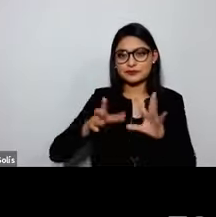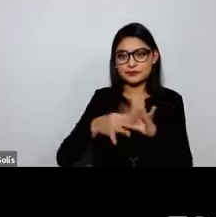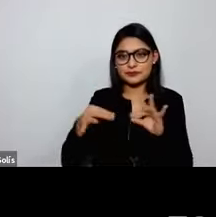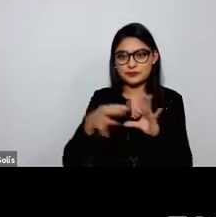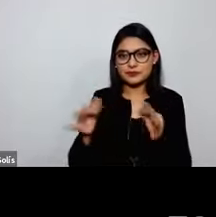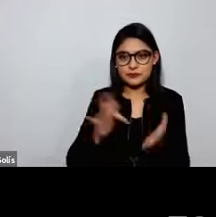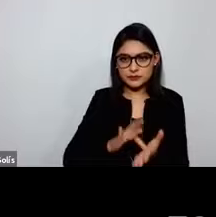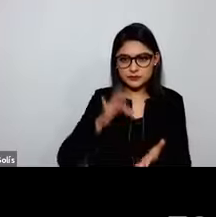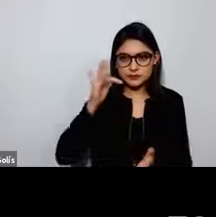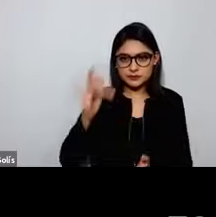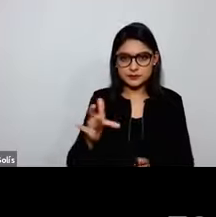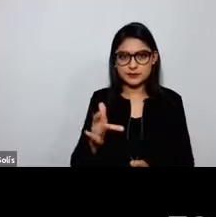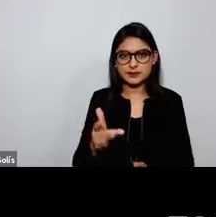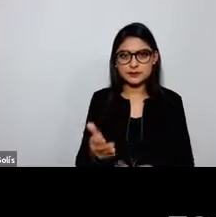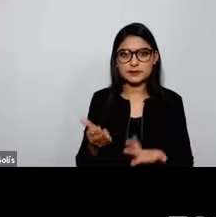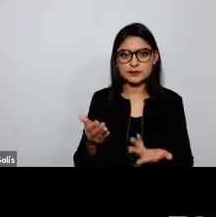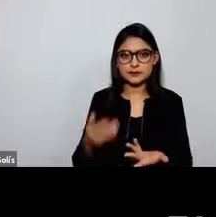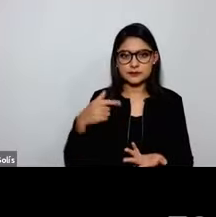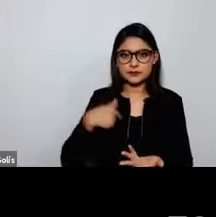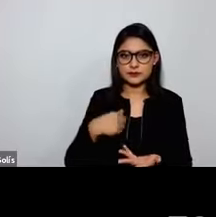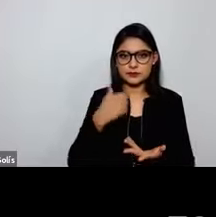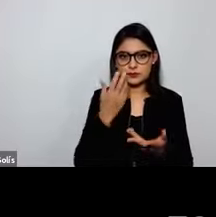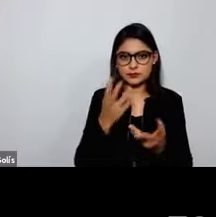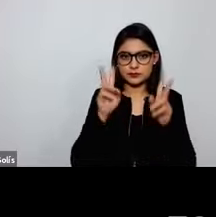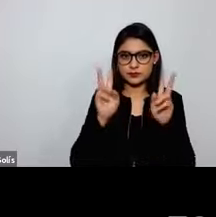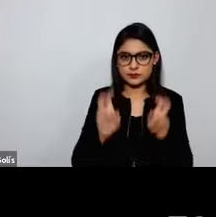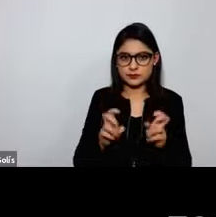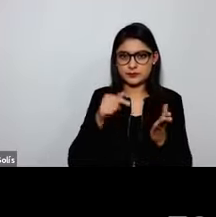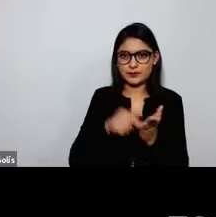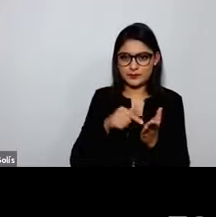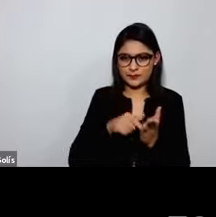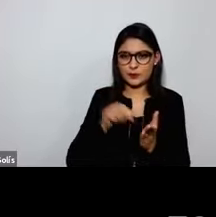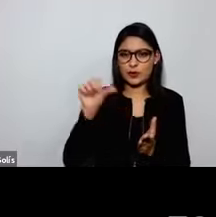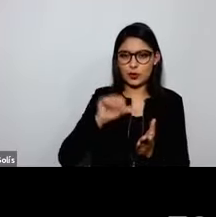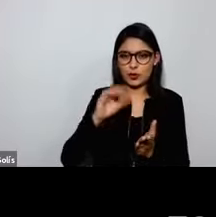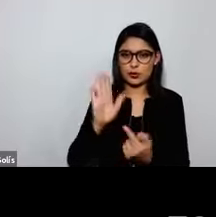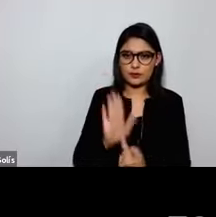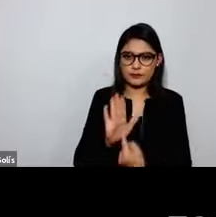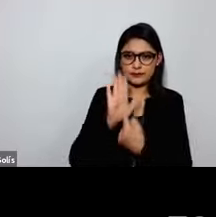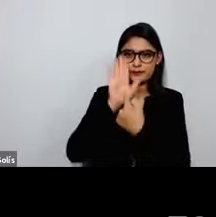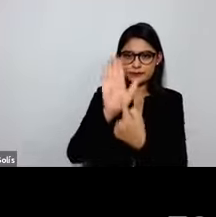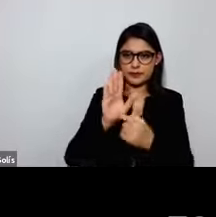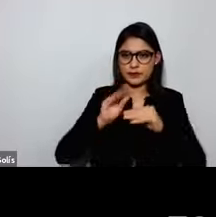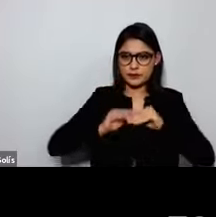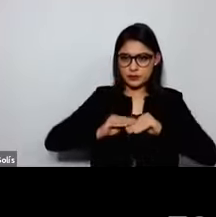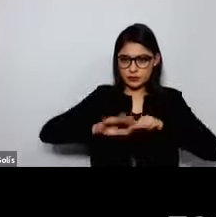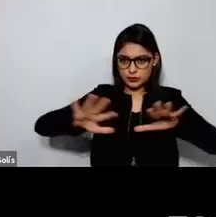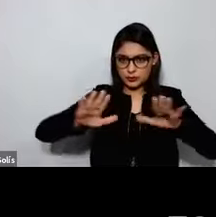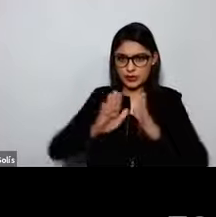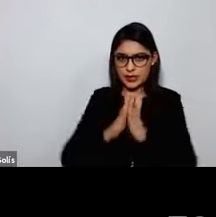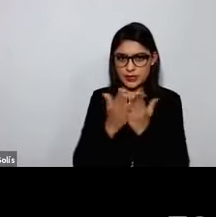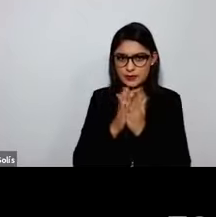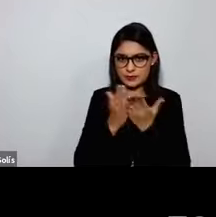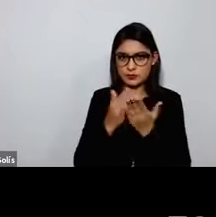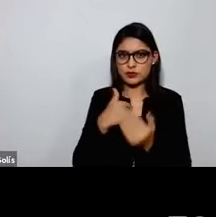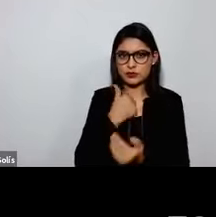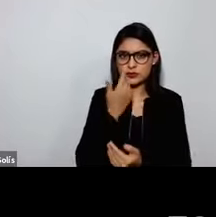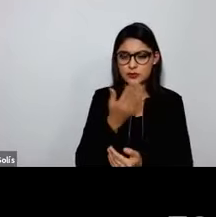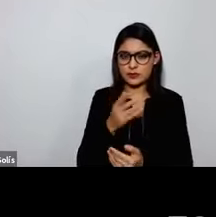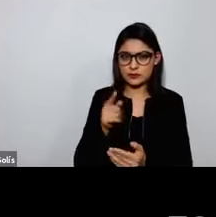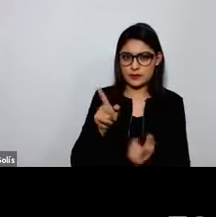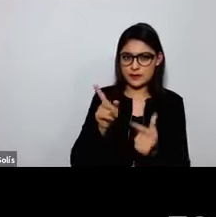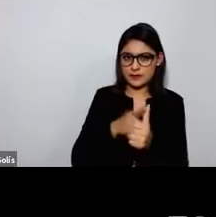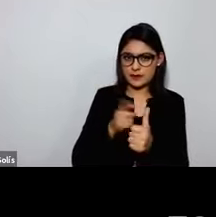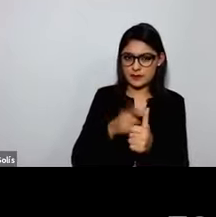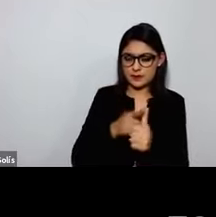voy a hablar de este tema del cuaderno que estamos hoy presentando y a mí me gustaría hacer unas consideraciones generales en